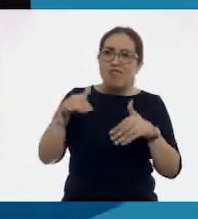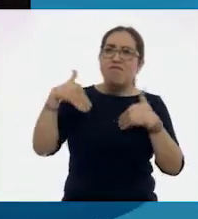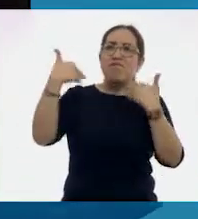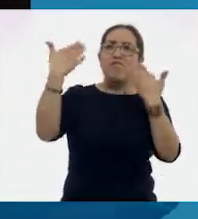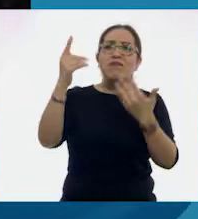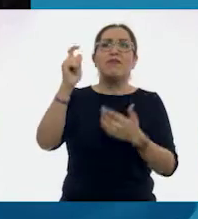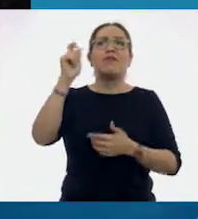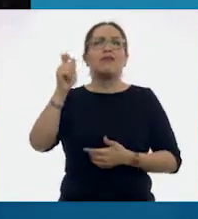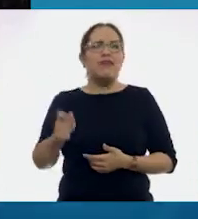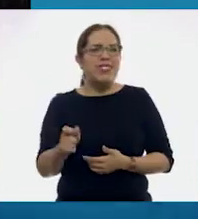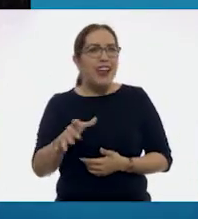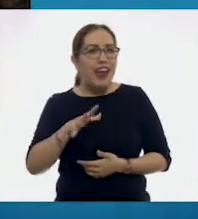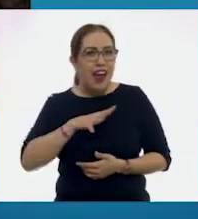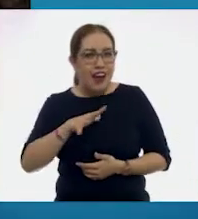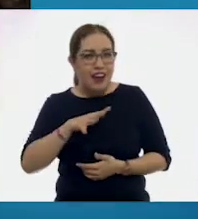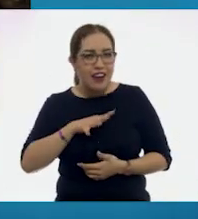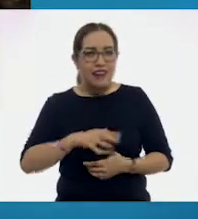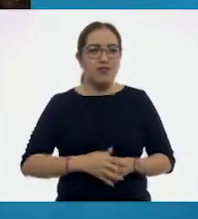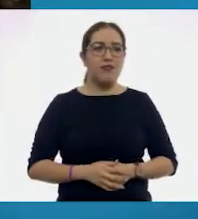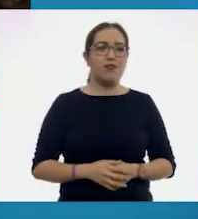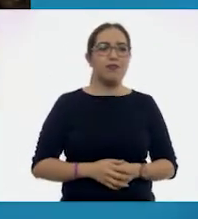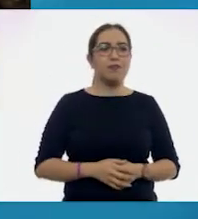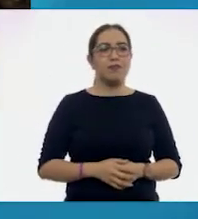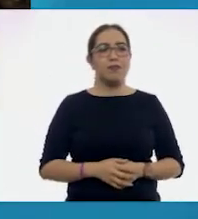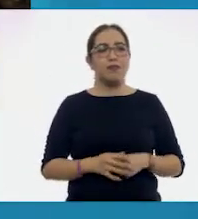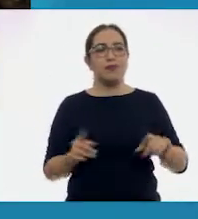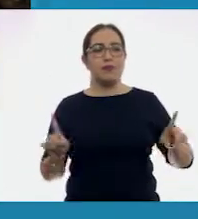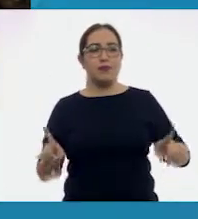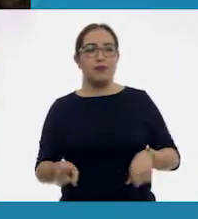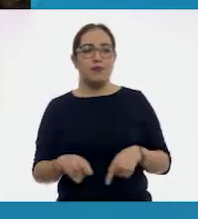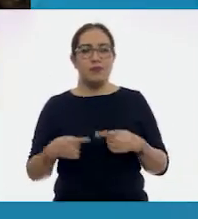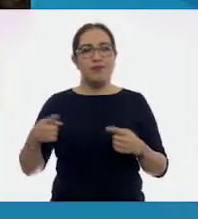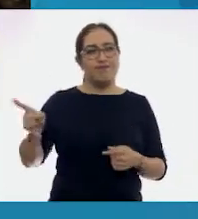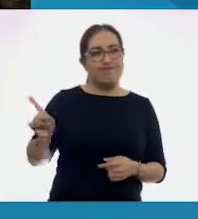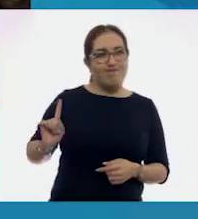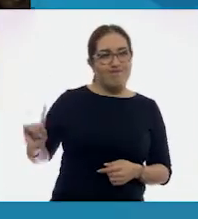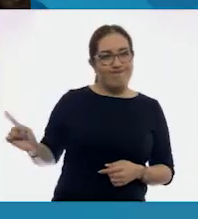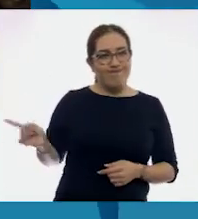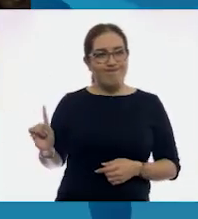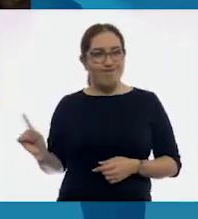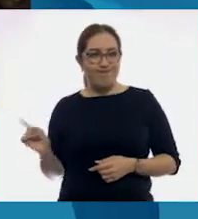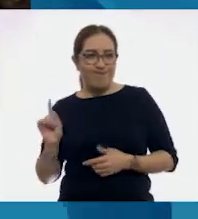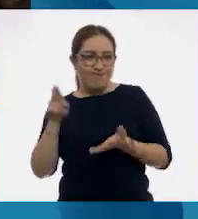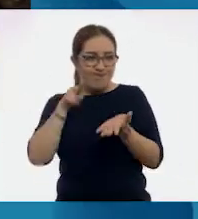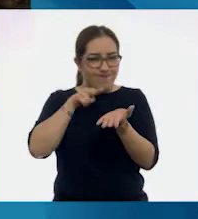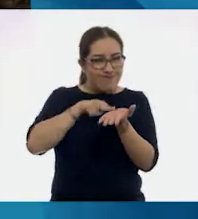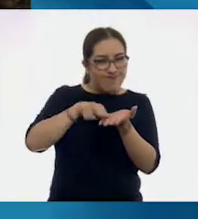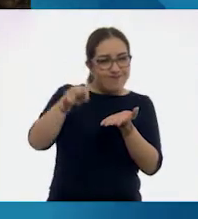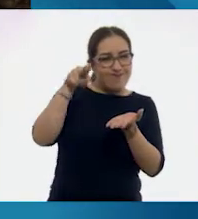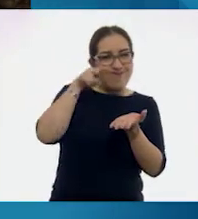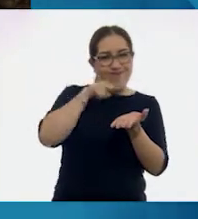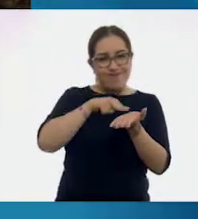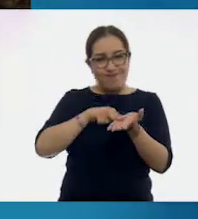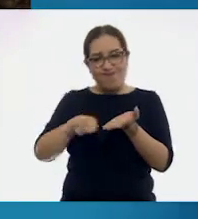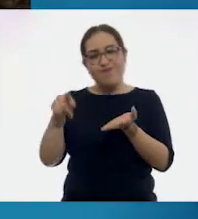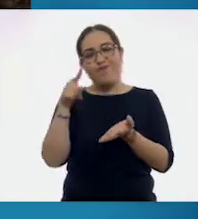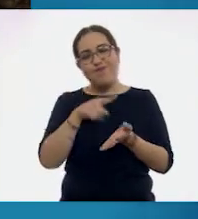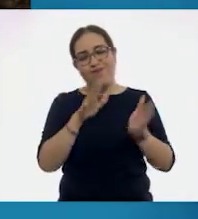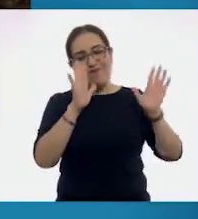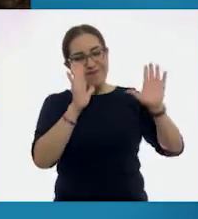matorral. Con su negra colita, la liebre Lola